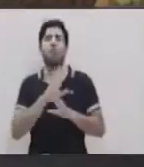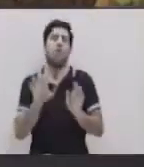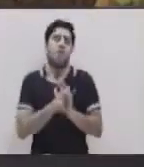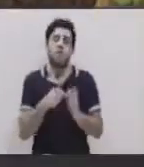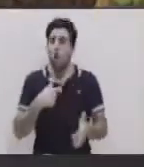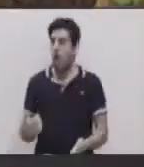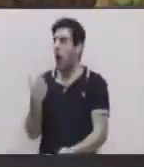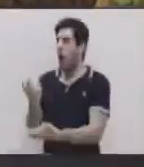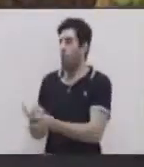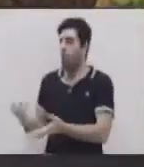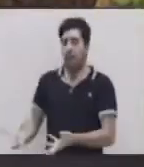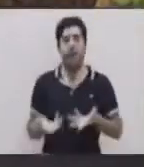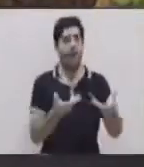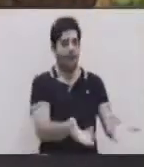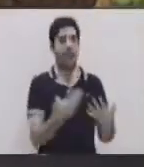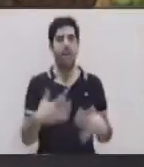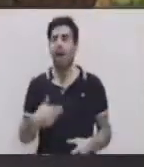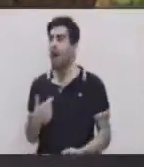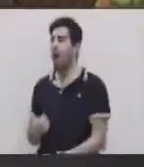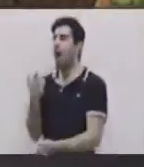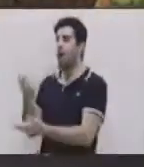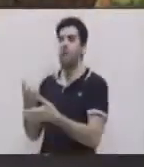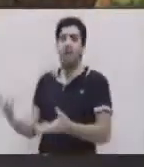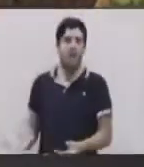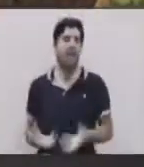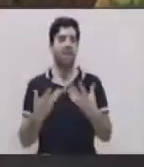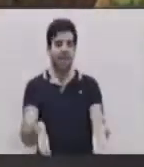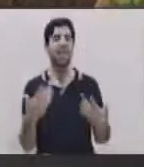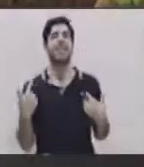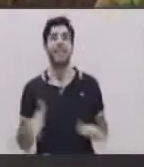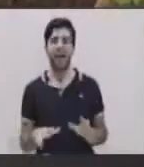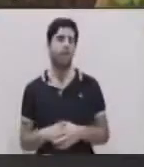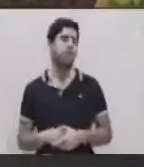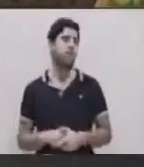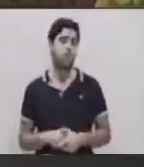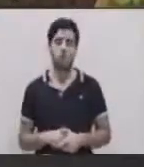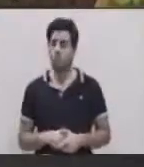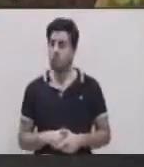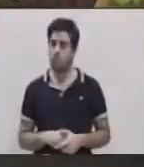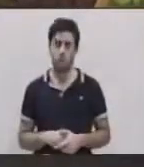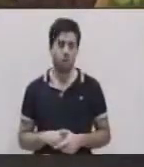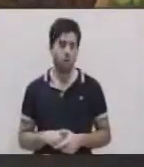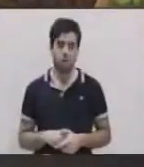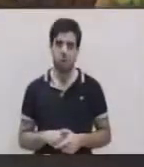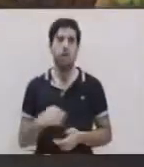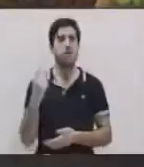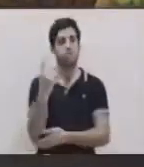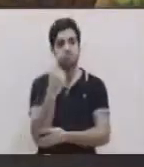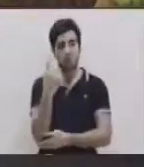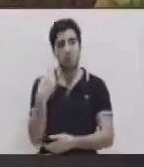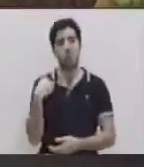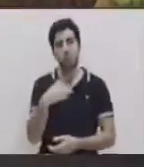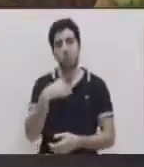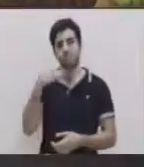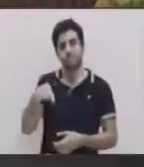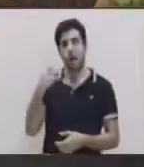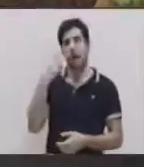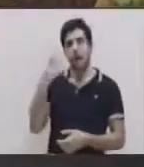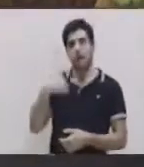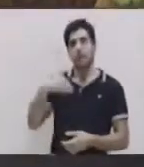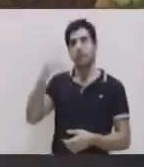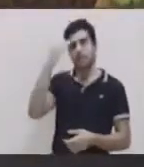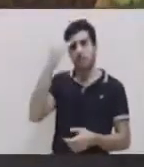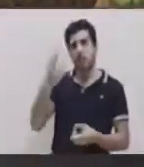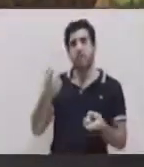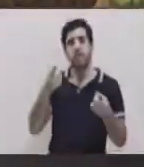cosas materiales, lo que ellos necesitan es que nosotros les regalemos nuestro ser, nuestra presencia. Muchas